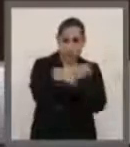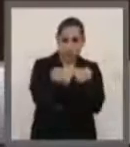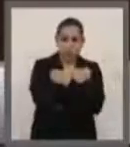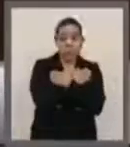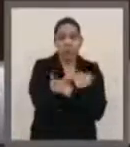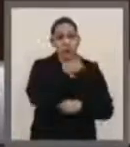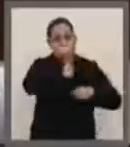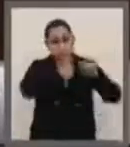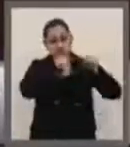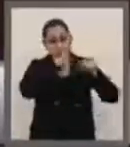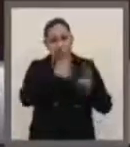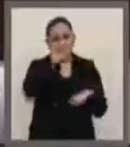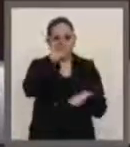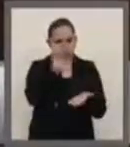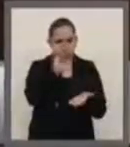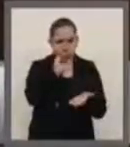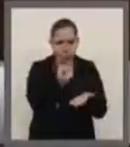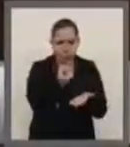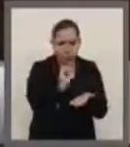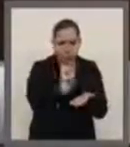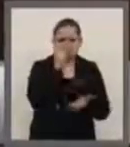una disminución.